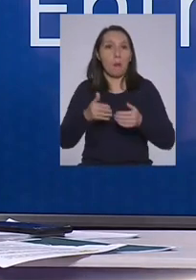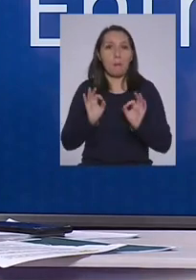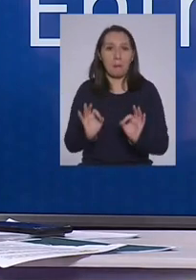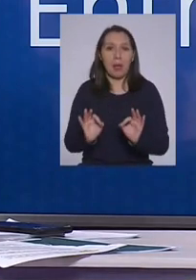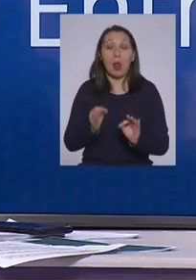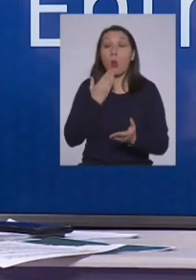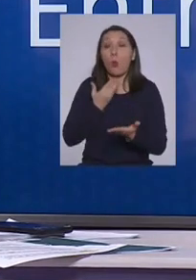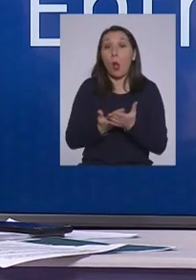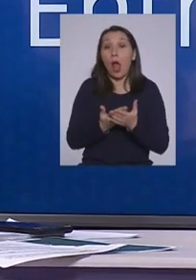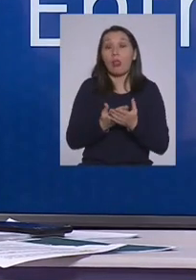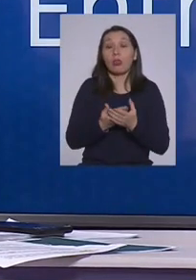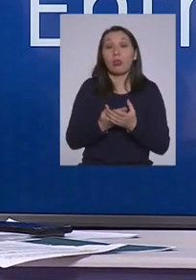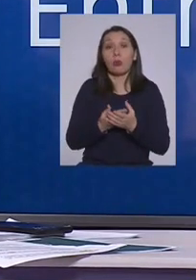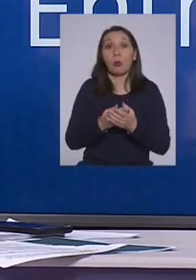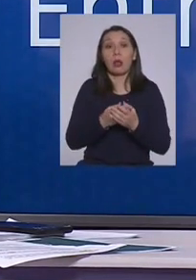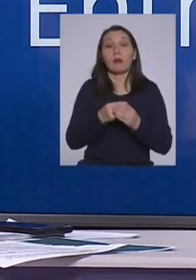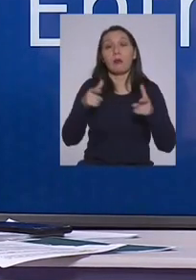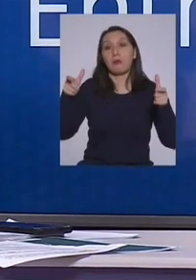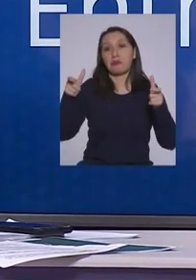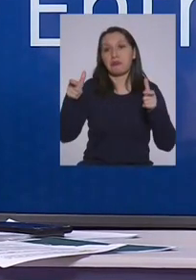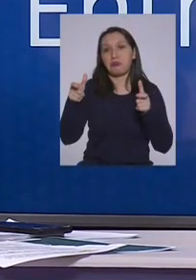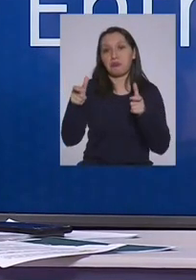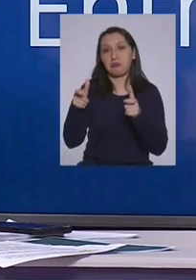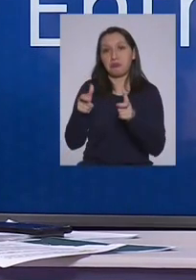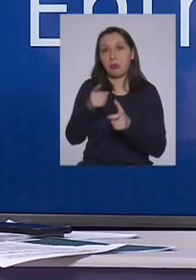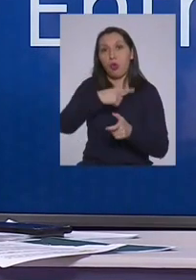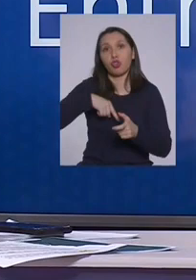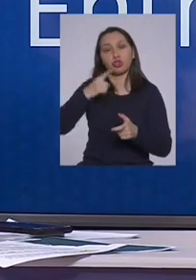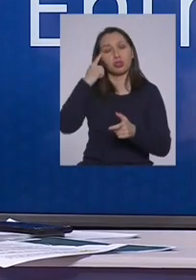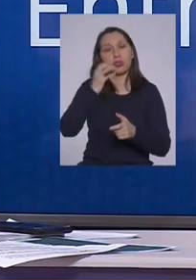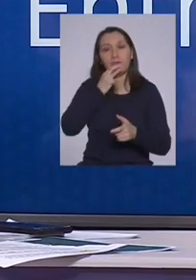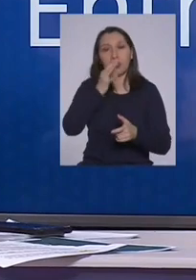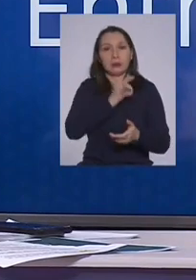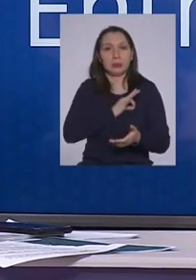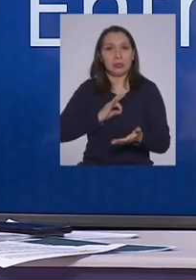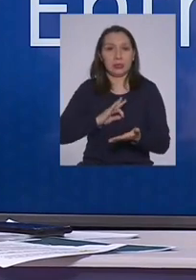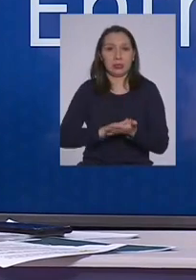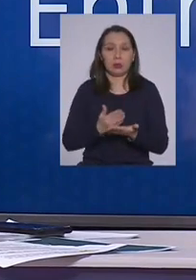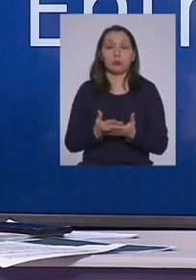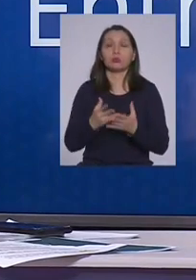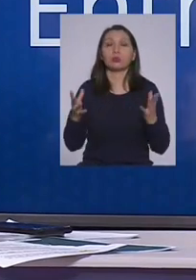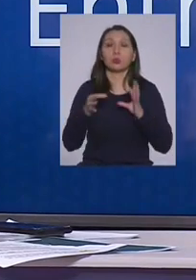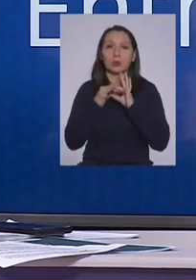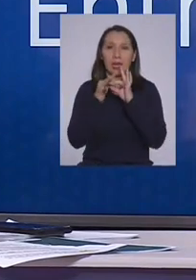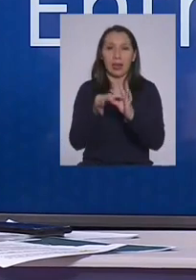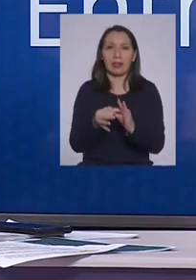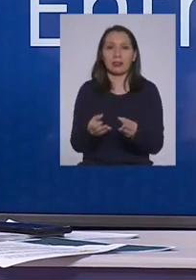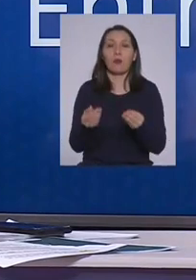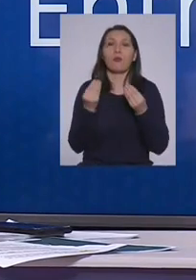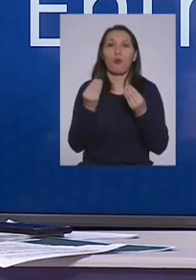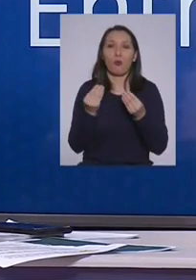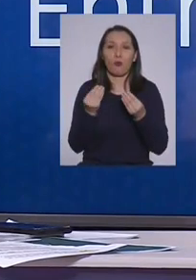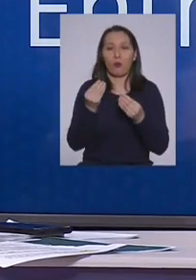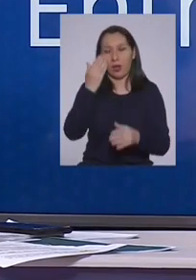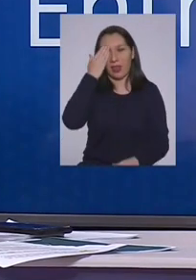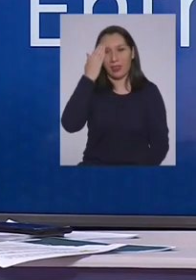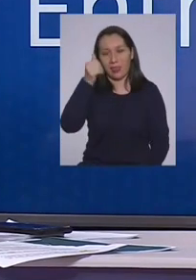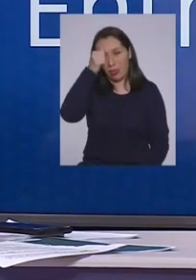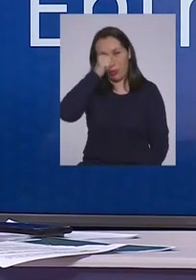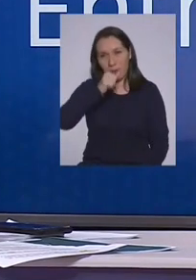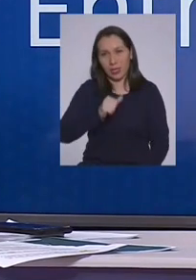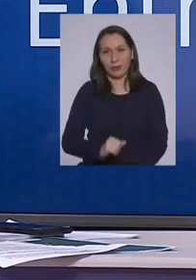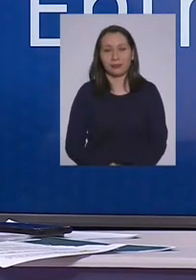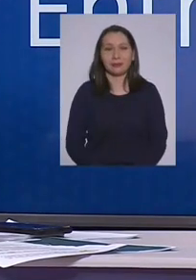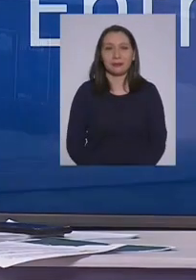vez que los casos desciendan de acuerdo a nuestros criterios. Muchas gracias y que tengan un muy buen